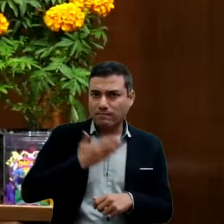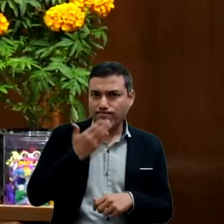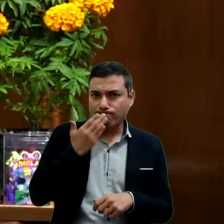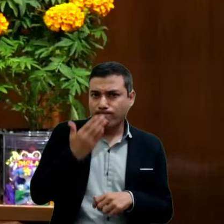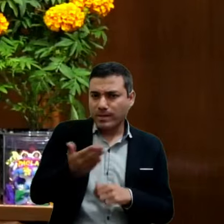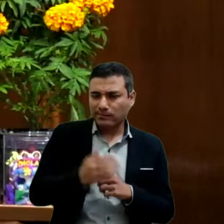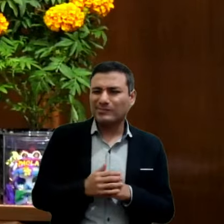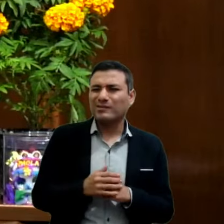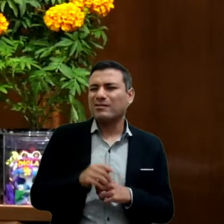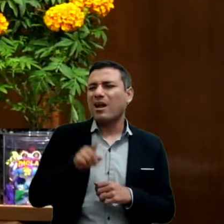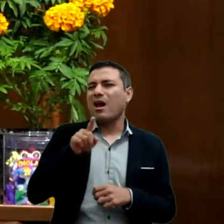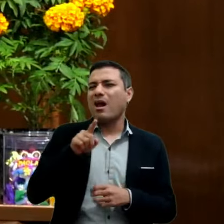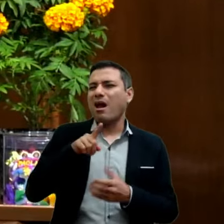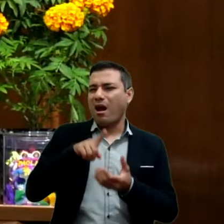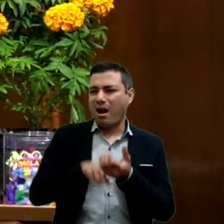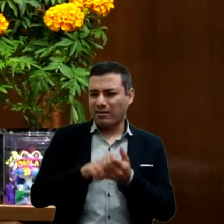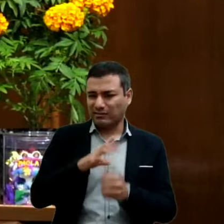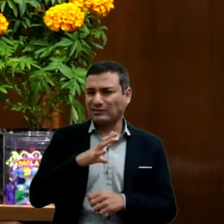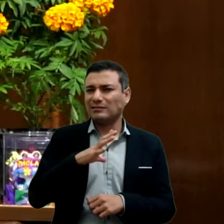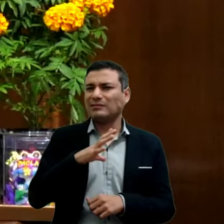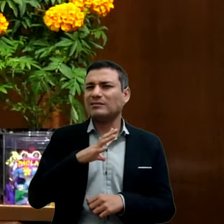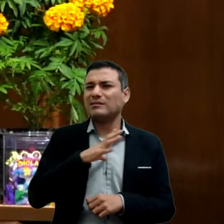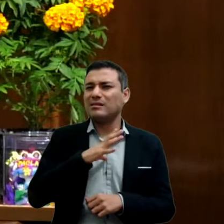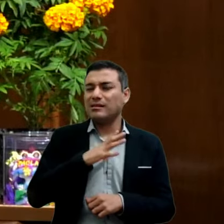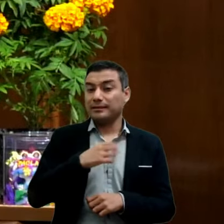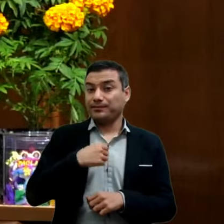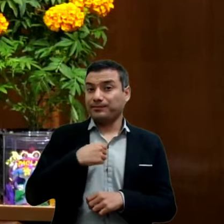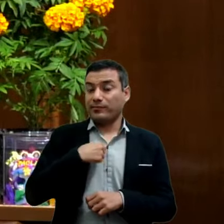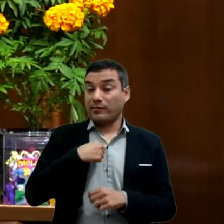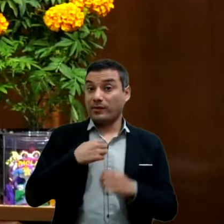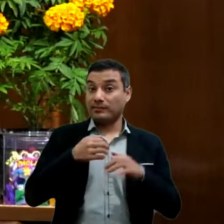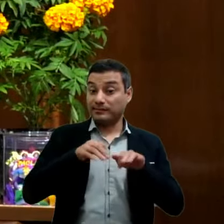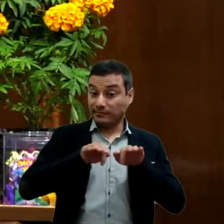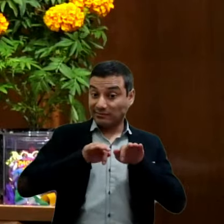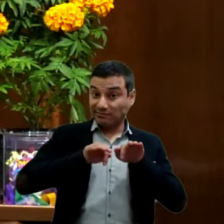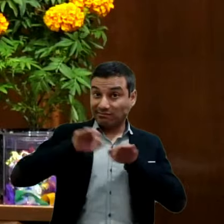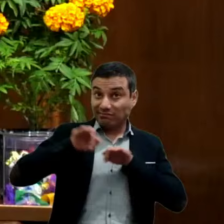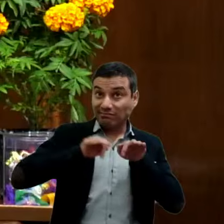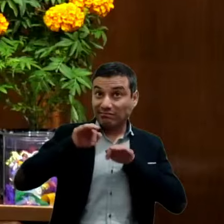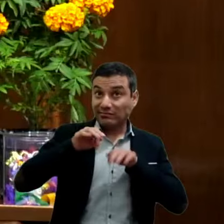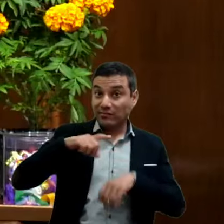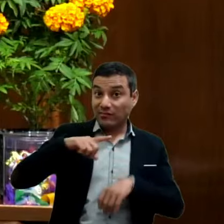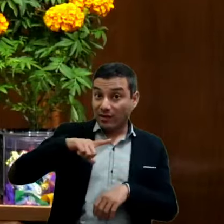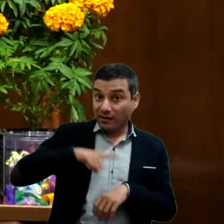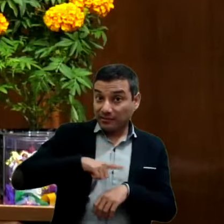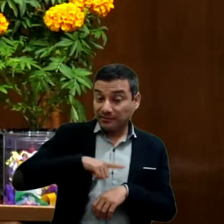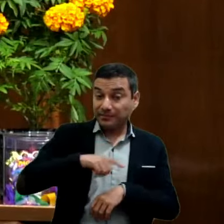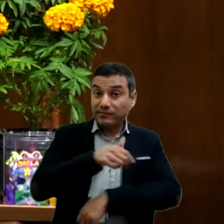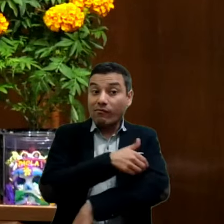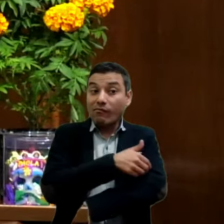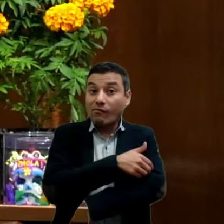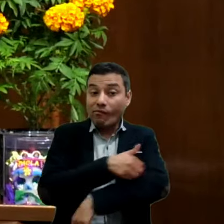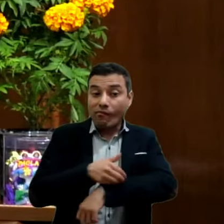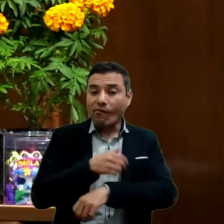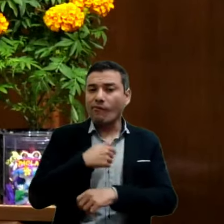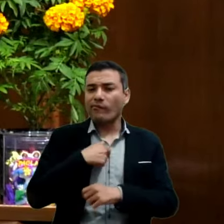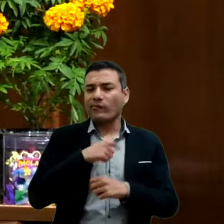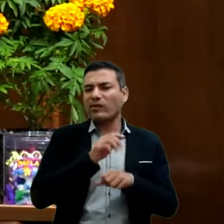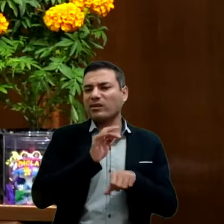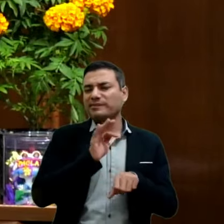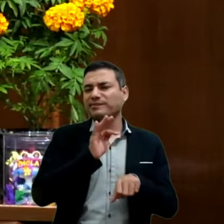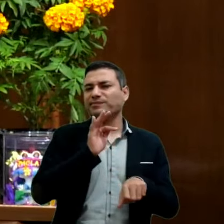a quienes tienen un lazo sanguíneo de parentesco o afinidad civil, que en